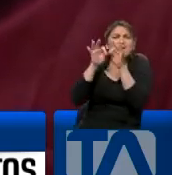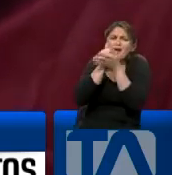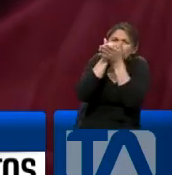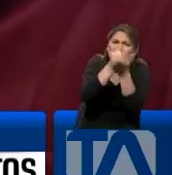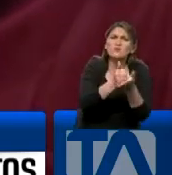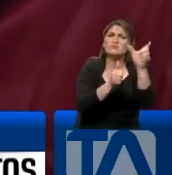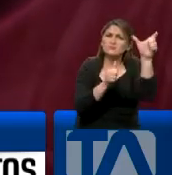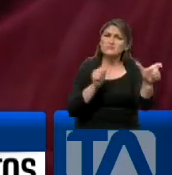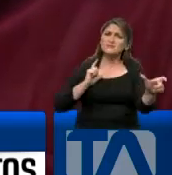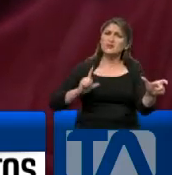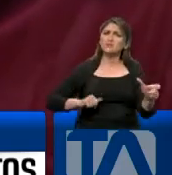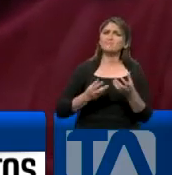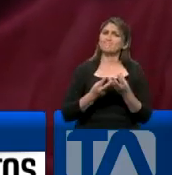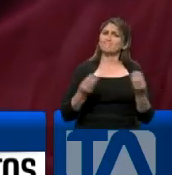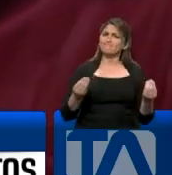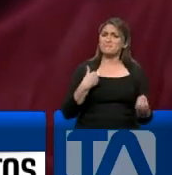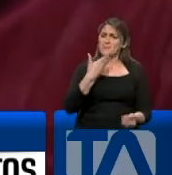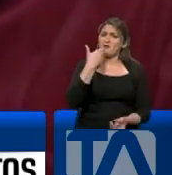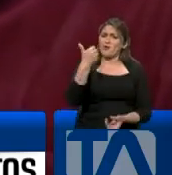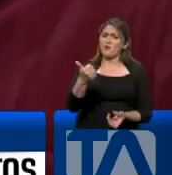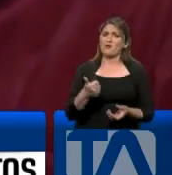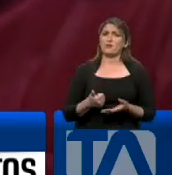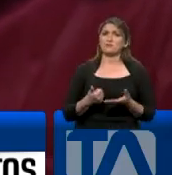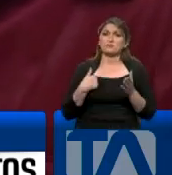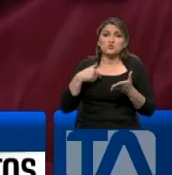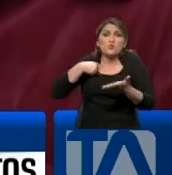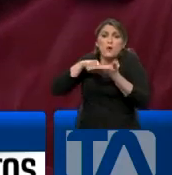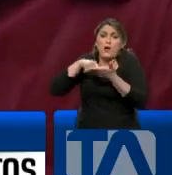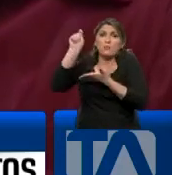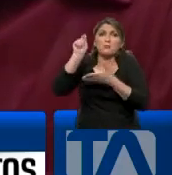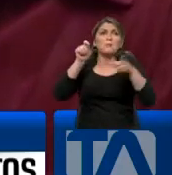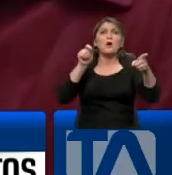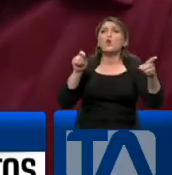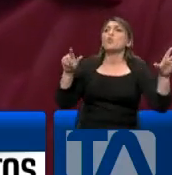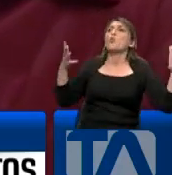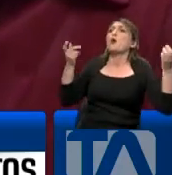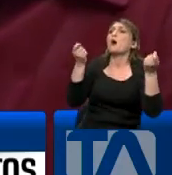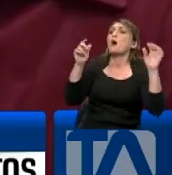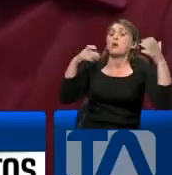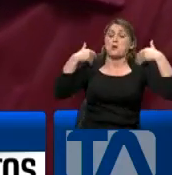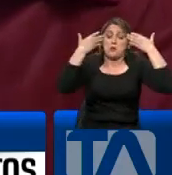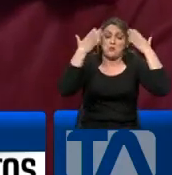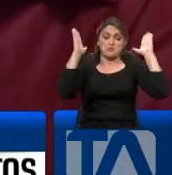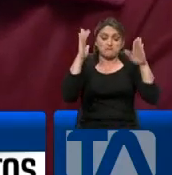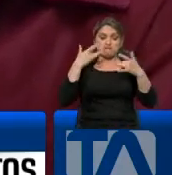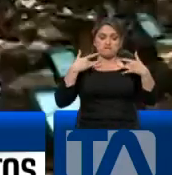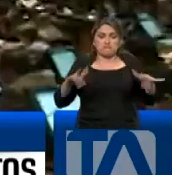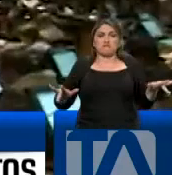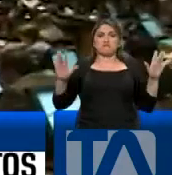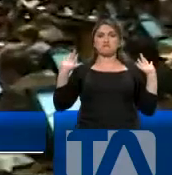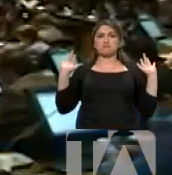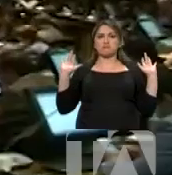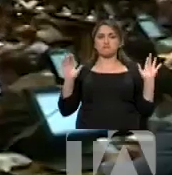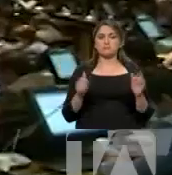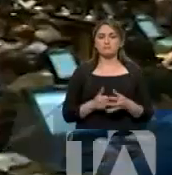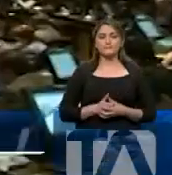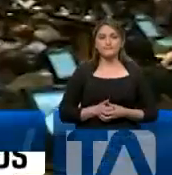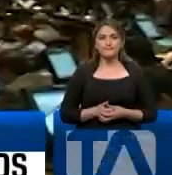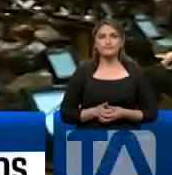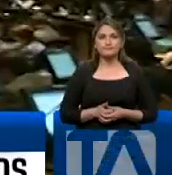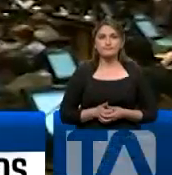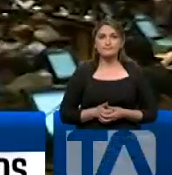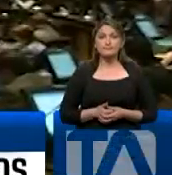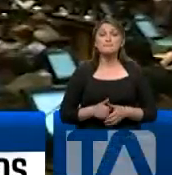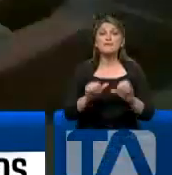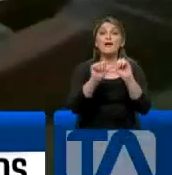padecimiento y como tal lo aprobamos. El resto de la parte presupuestaria no nos corresponde a nosotros. Mientras, se plantea enviar